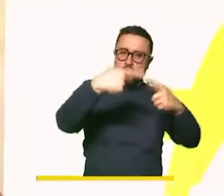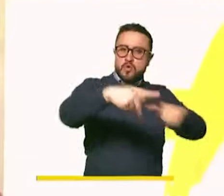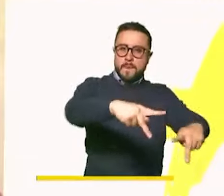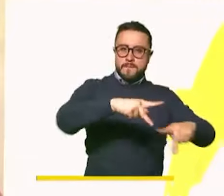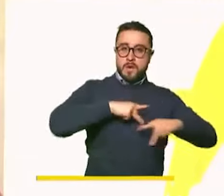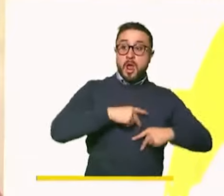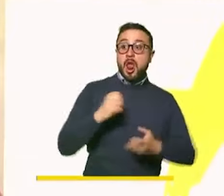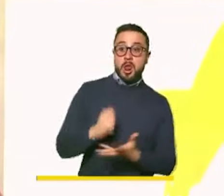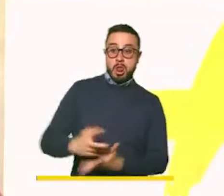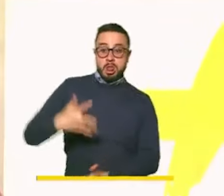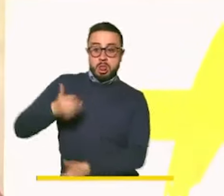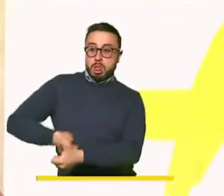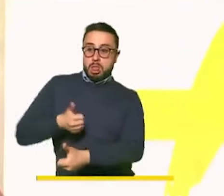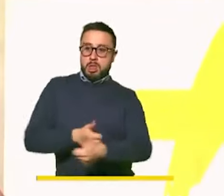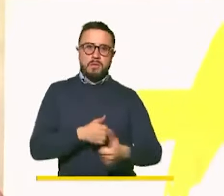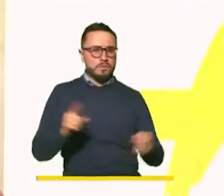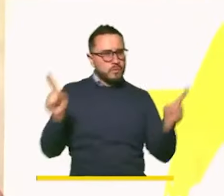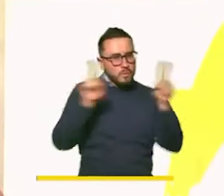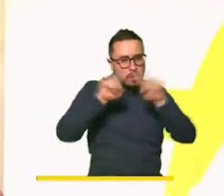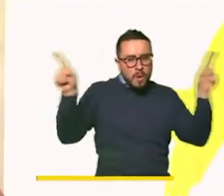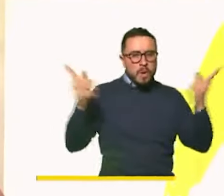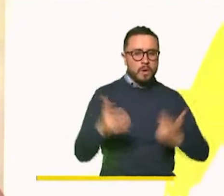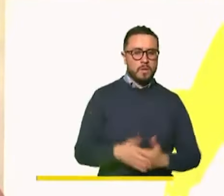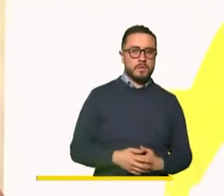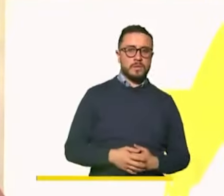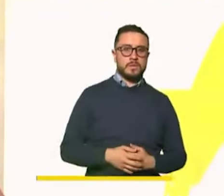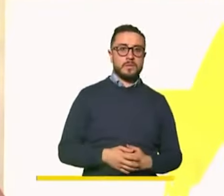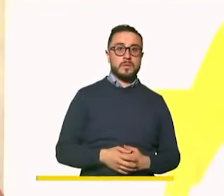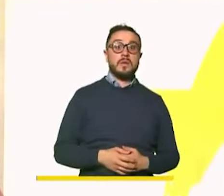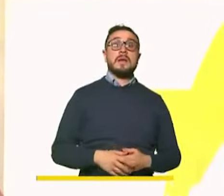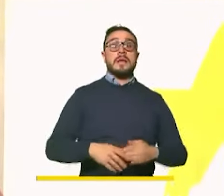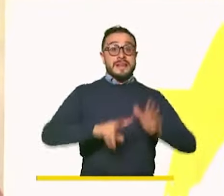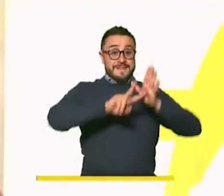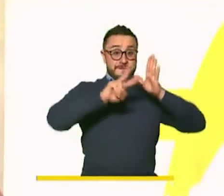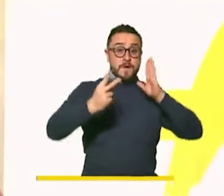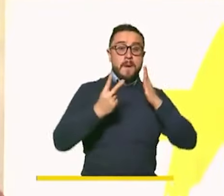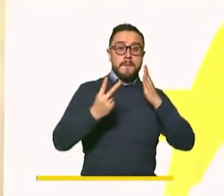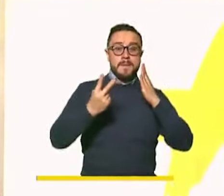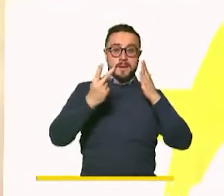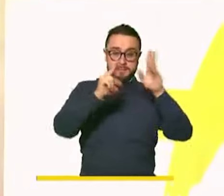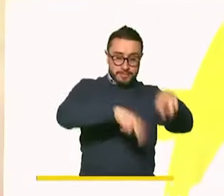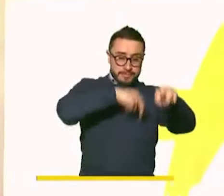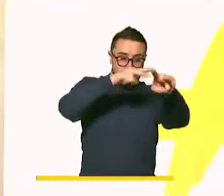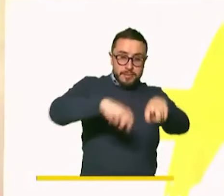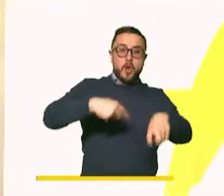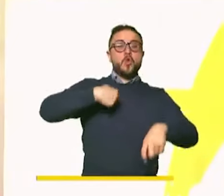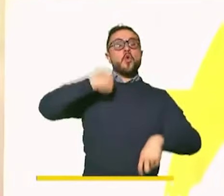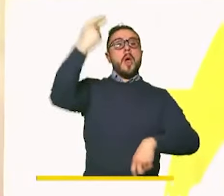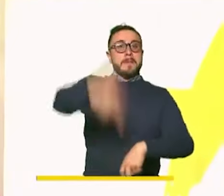riqueza particular. La reforma agraria, por tanto, es una orden